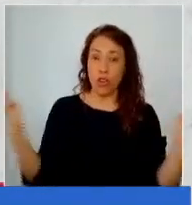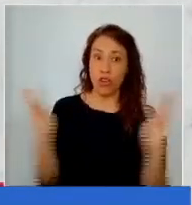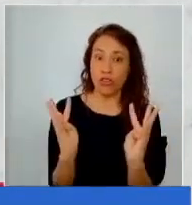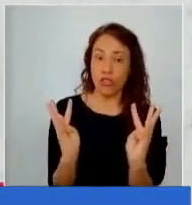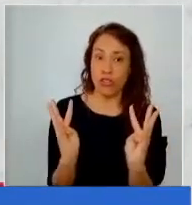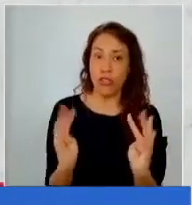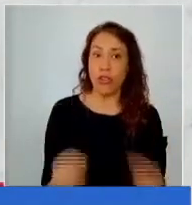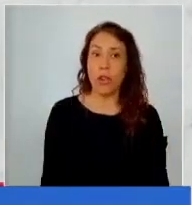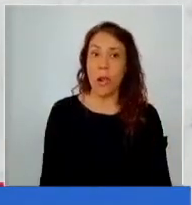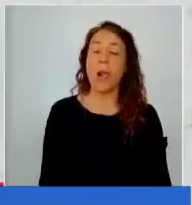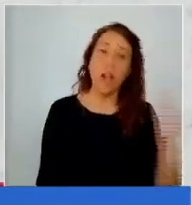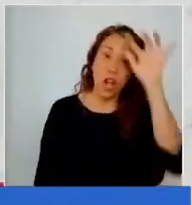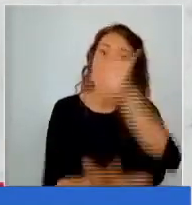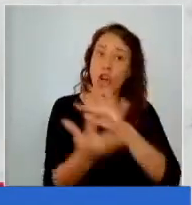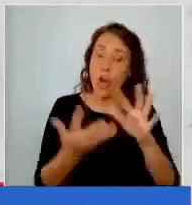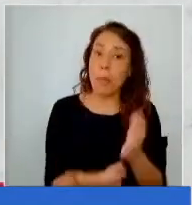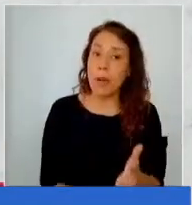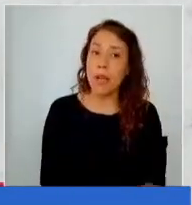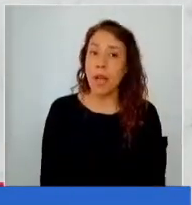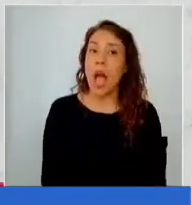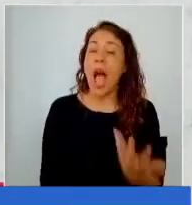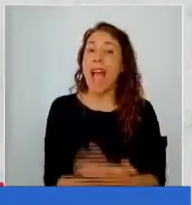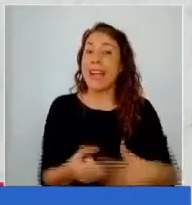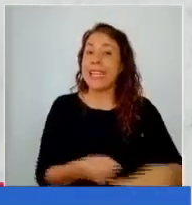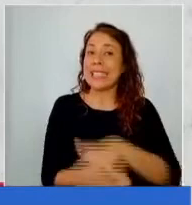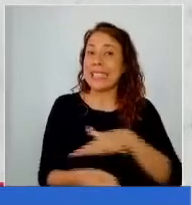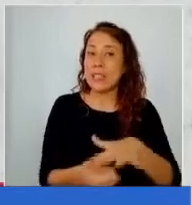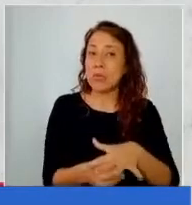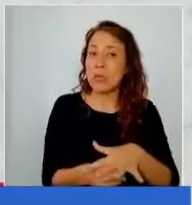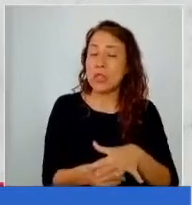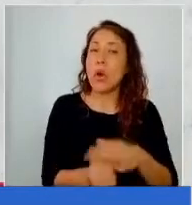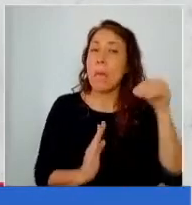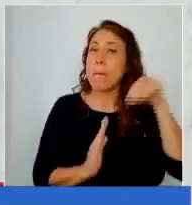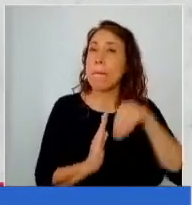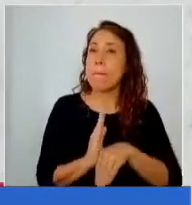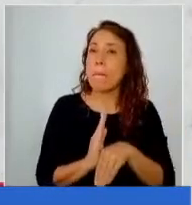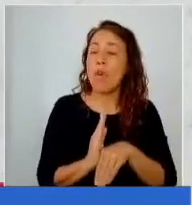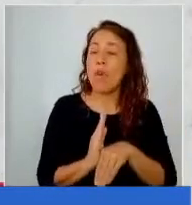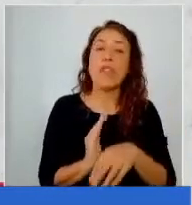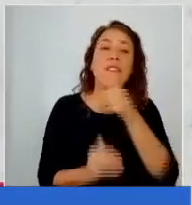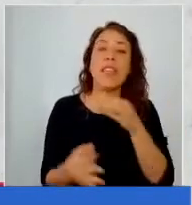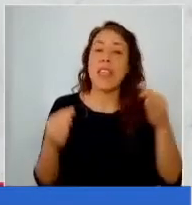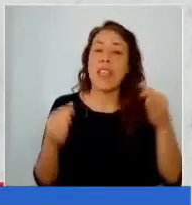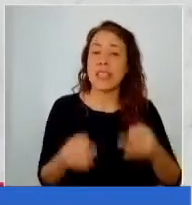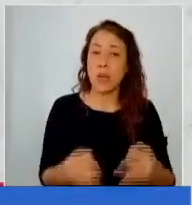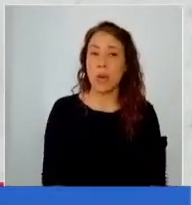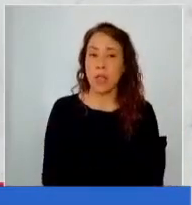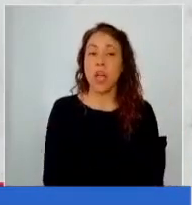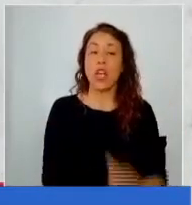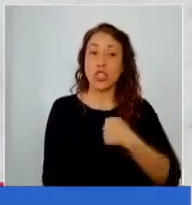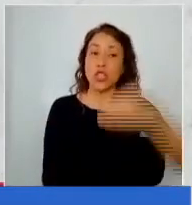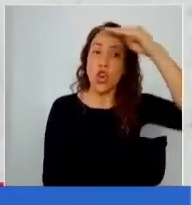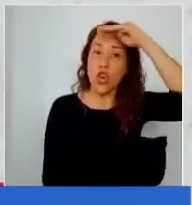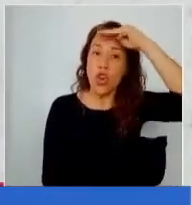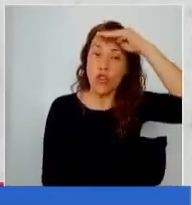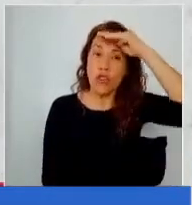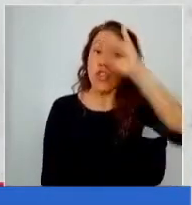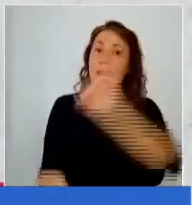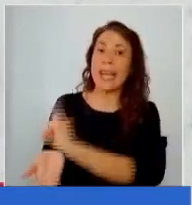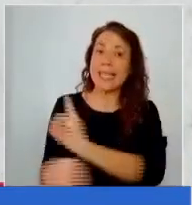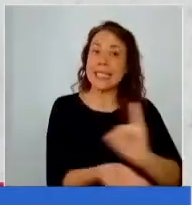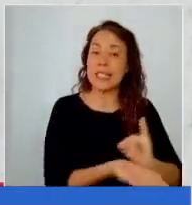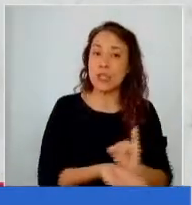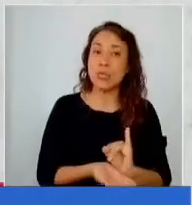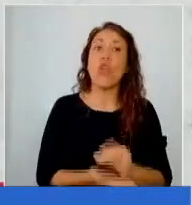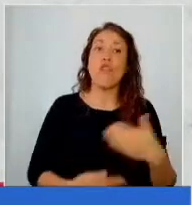complica y nos tiene una situación de profunda inseguridad Confío en que las instituciones funcionen